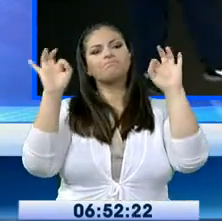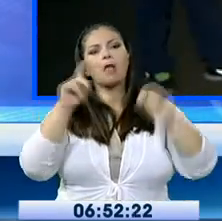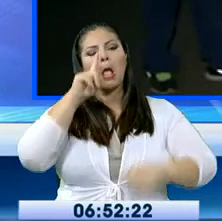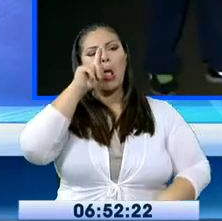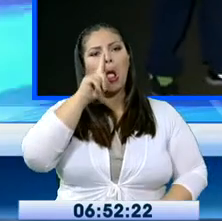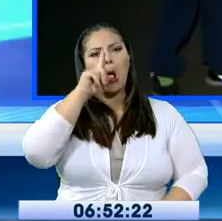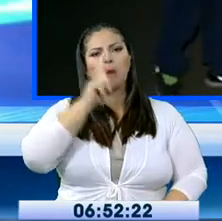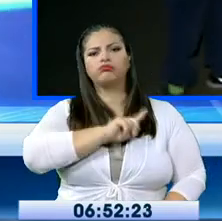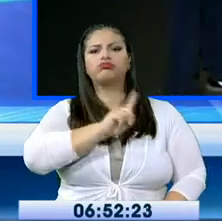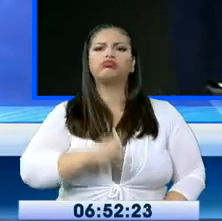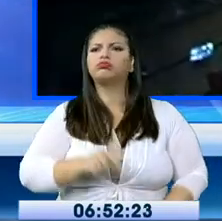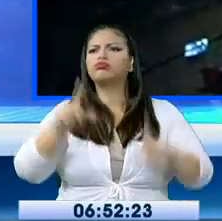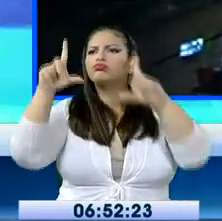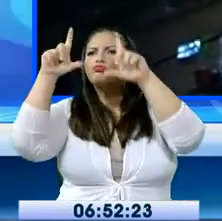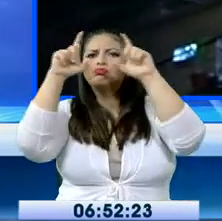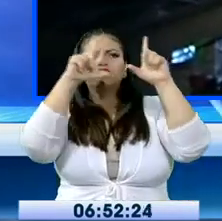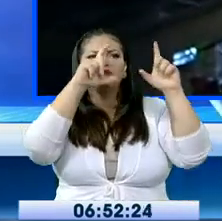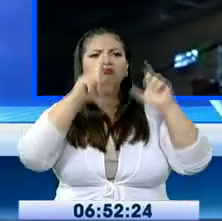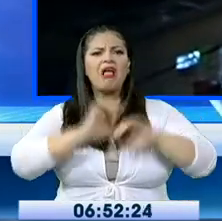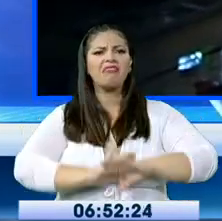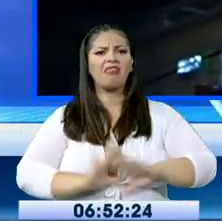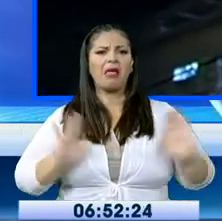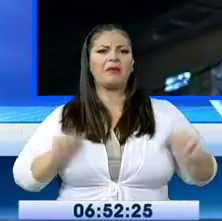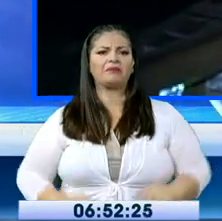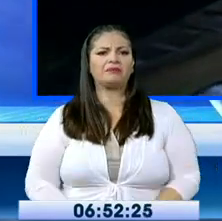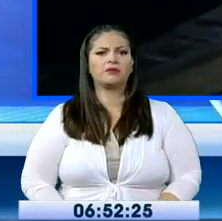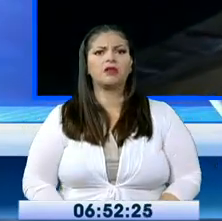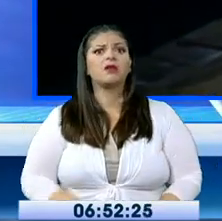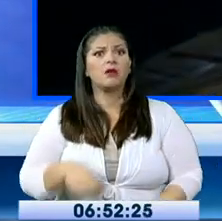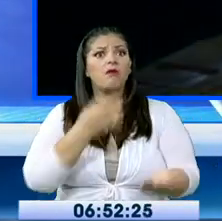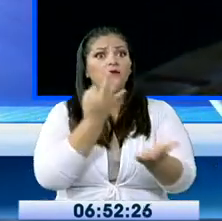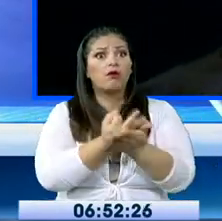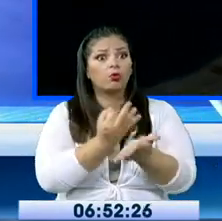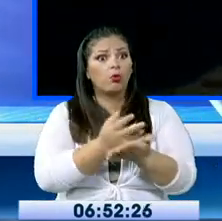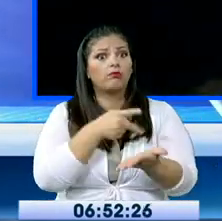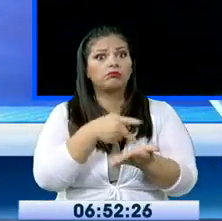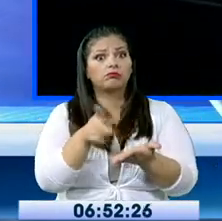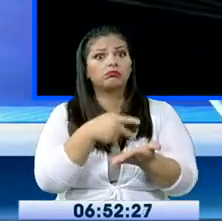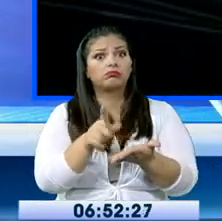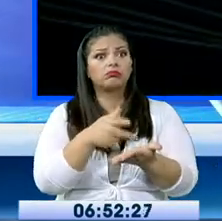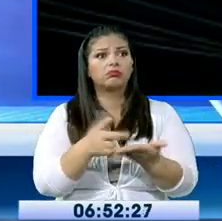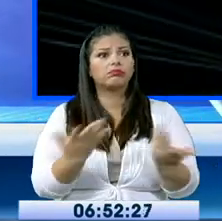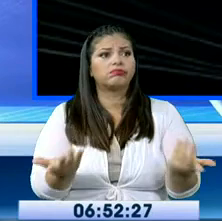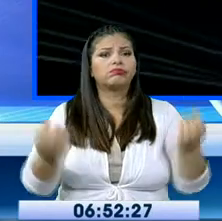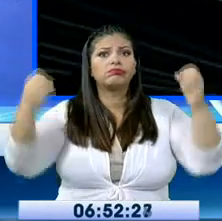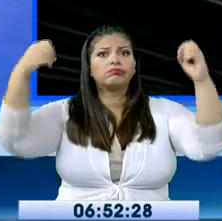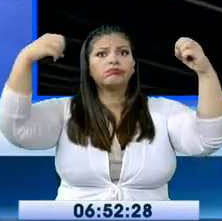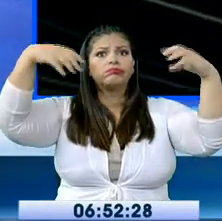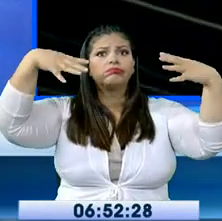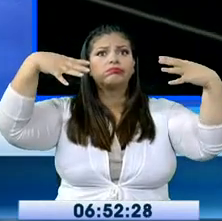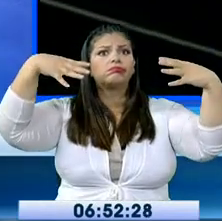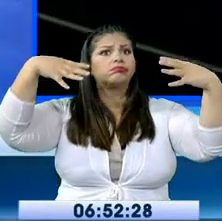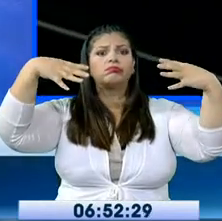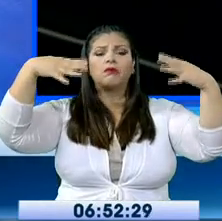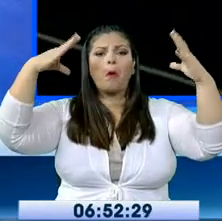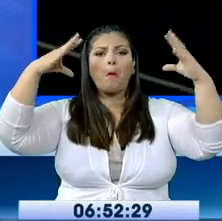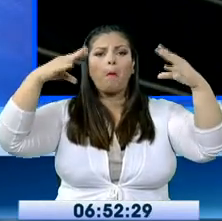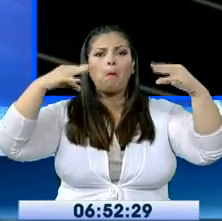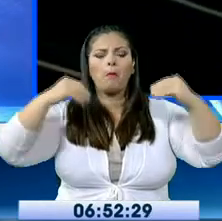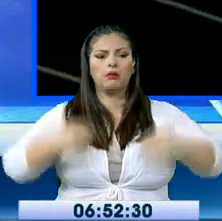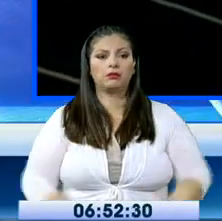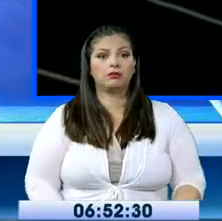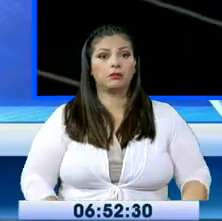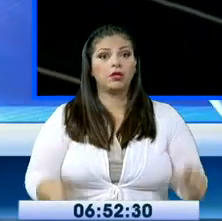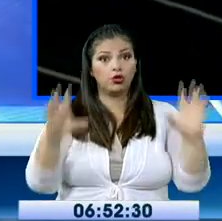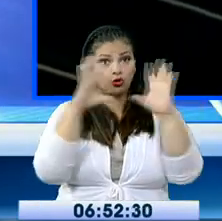eso. Nosotros justamente pagamos en la planilla, creo, por ese alumbrado, pero no, señor, aquí de noche los niños no pueden salir a